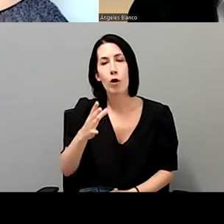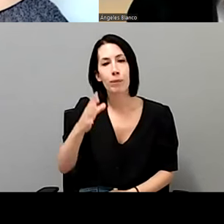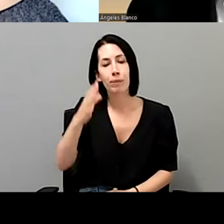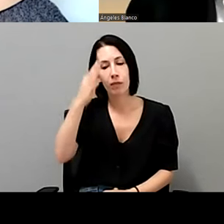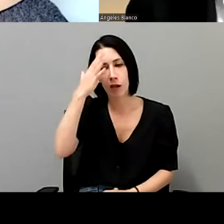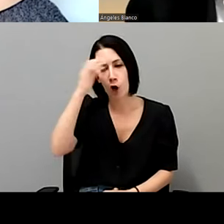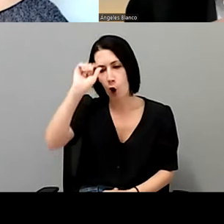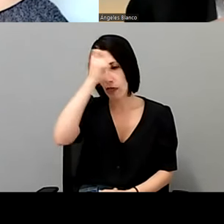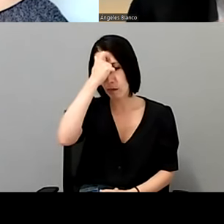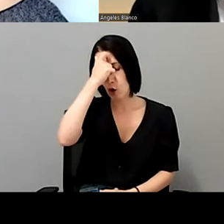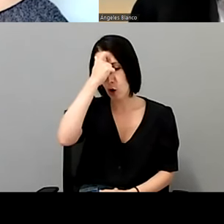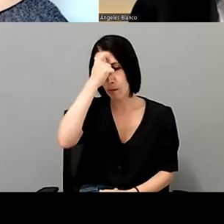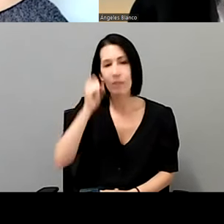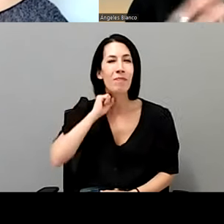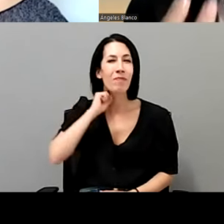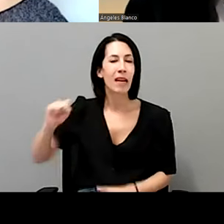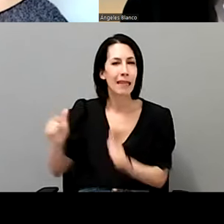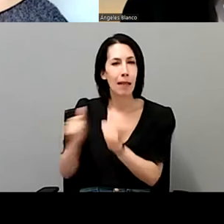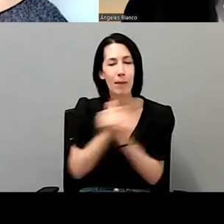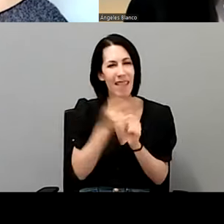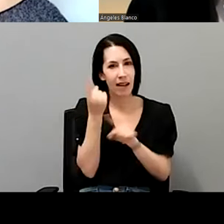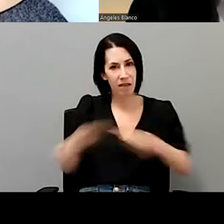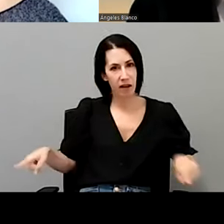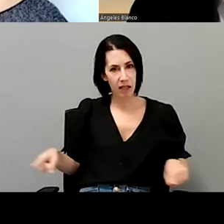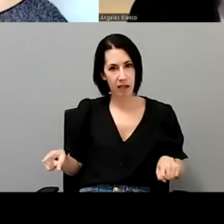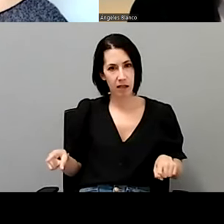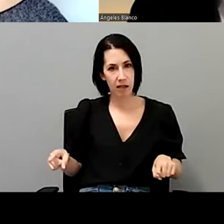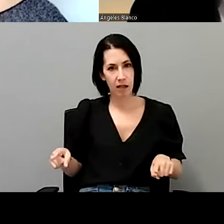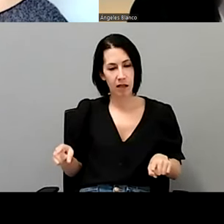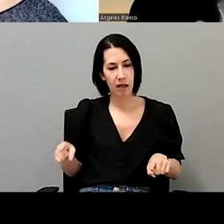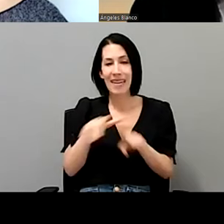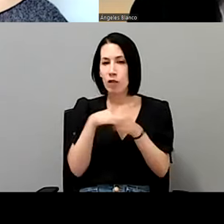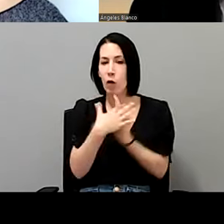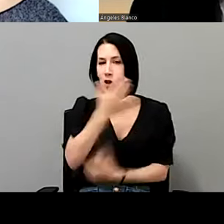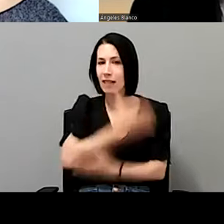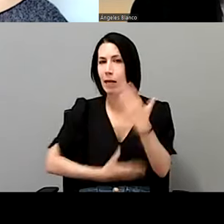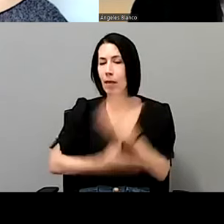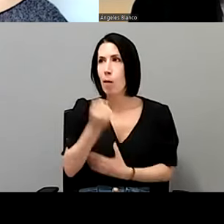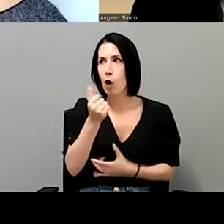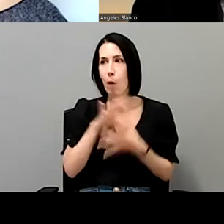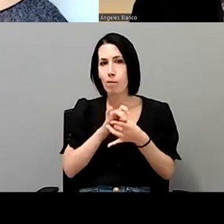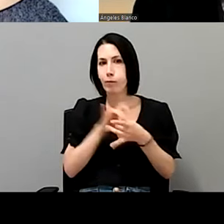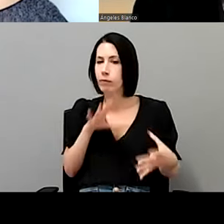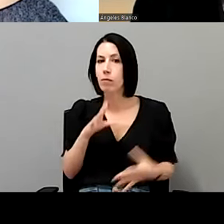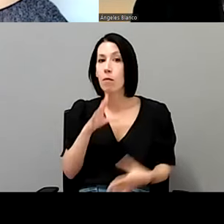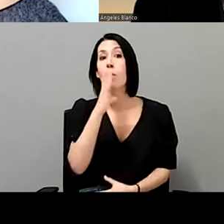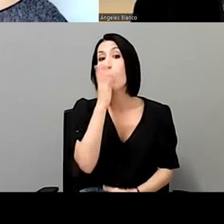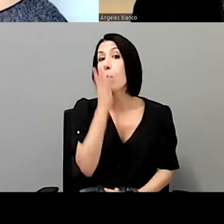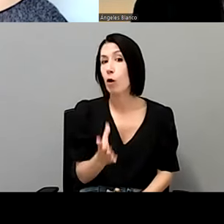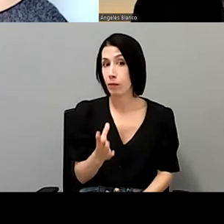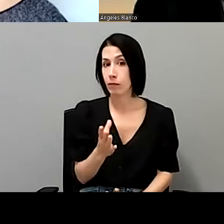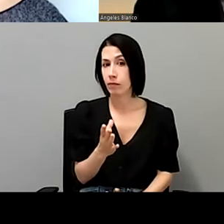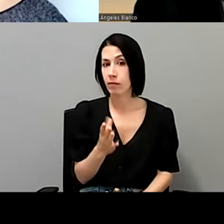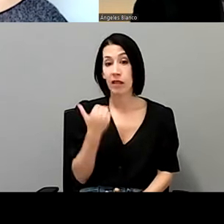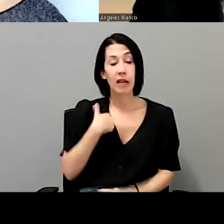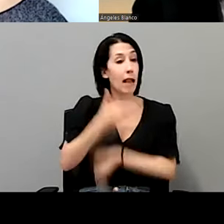dependencia que no responde del todo a la situación de la discapacidad, ¿no? Porque una vez cumples